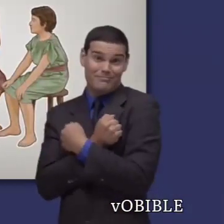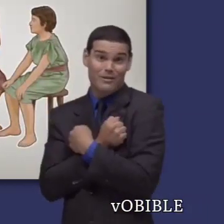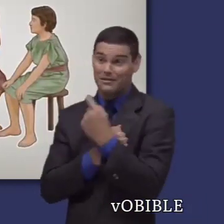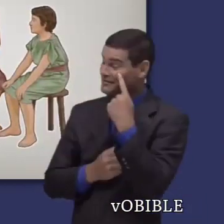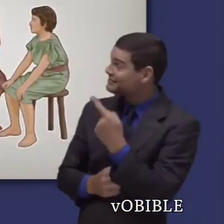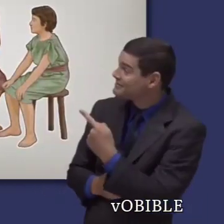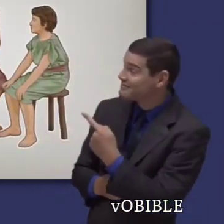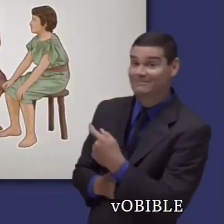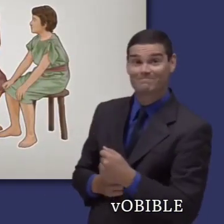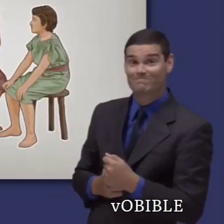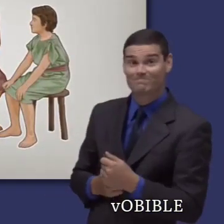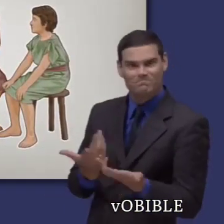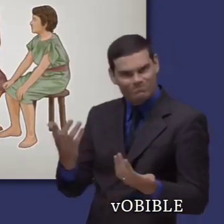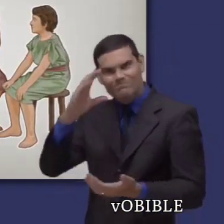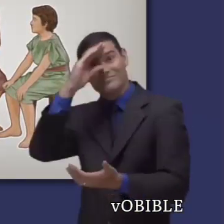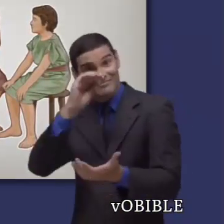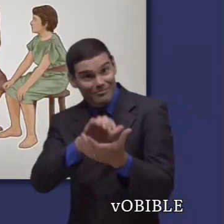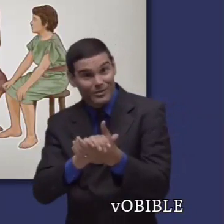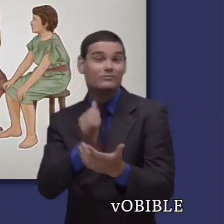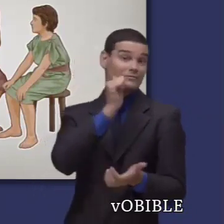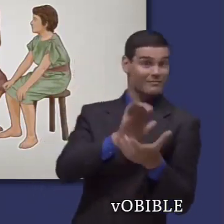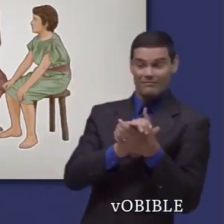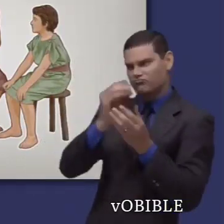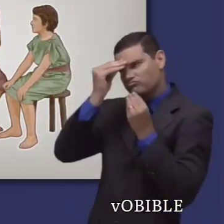Las esposas deben estar en sujeción a sus esposos.